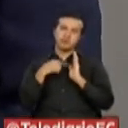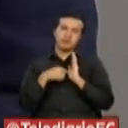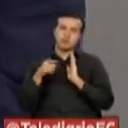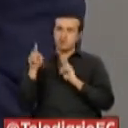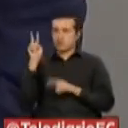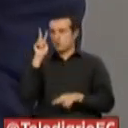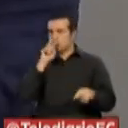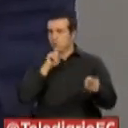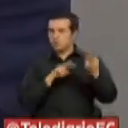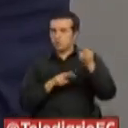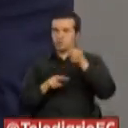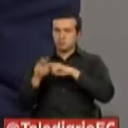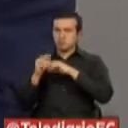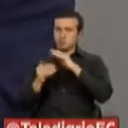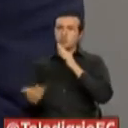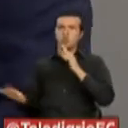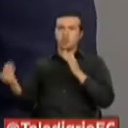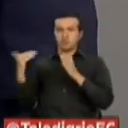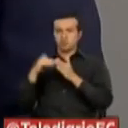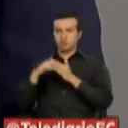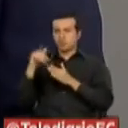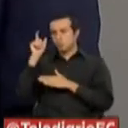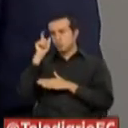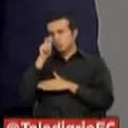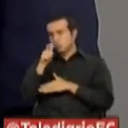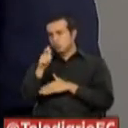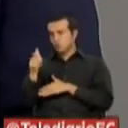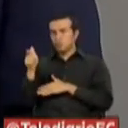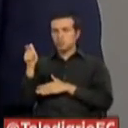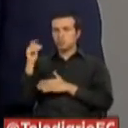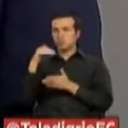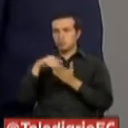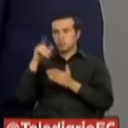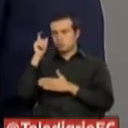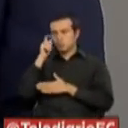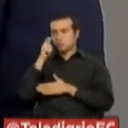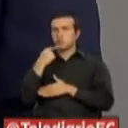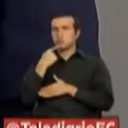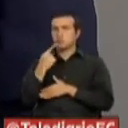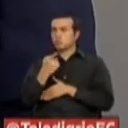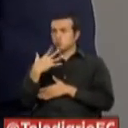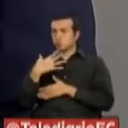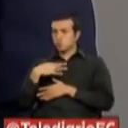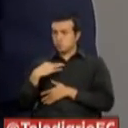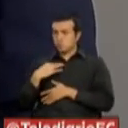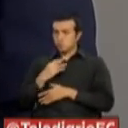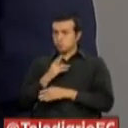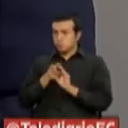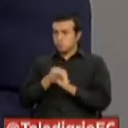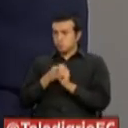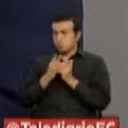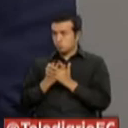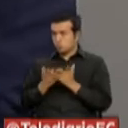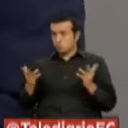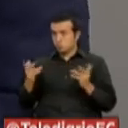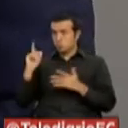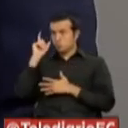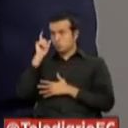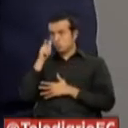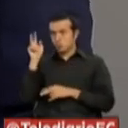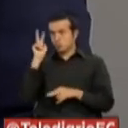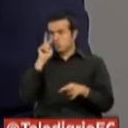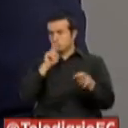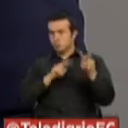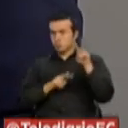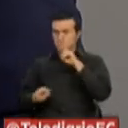de evaluación sea nuevamente volver a la veeduría ciudadana, ¿usted mismo estaría dispuesto a estar en la veeduría